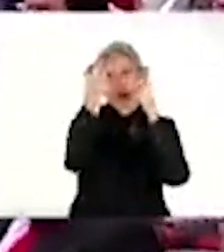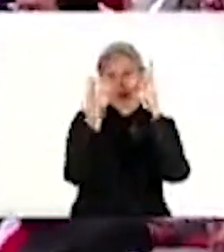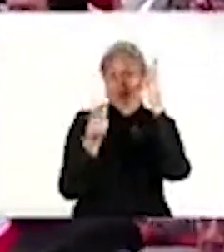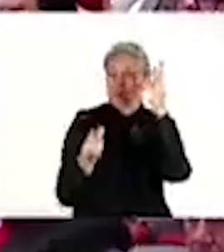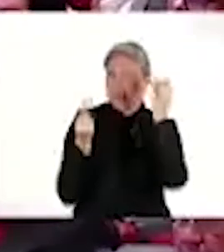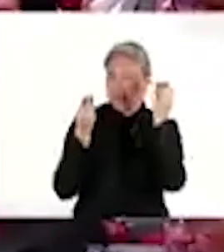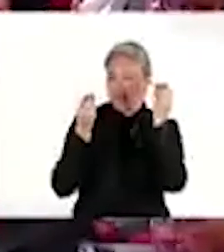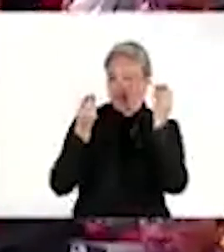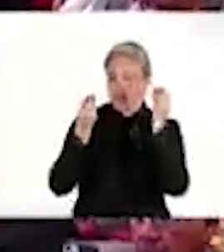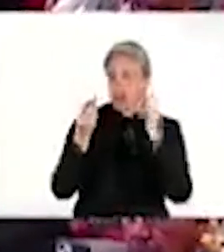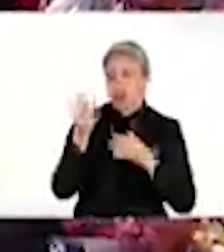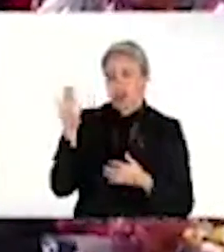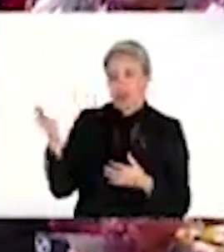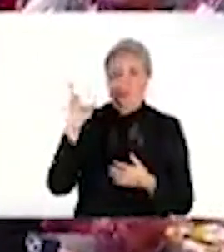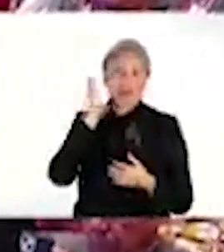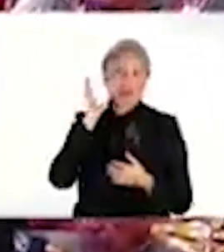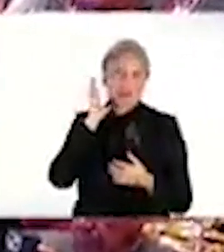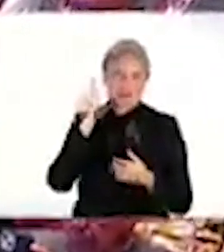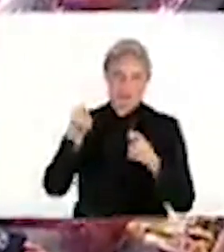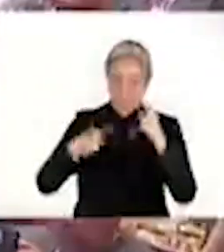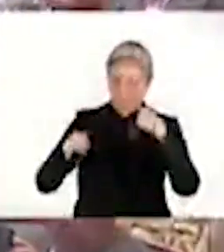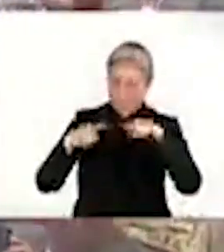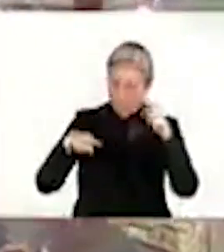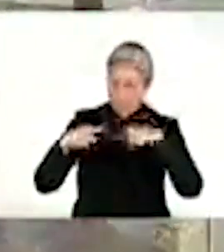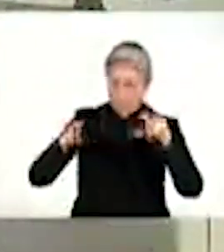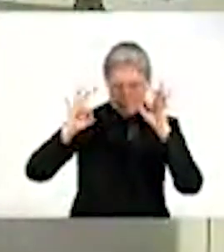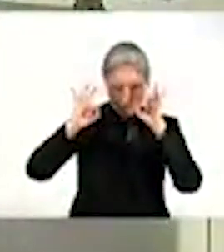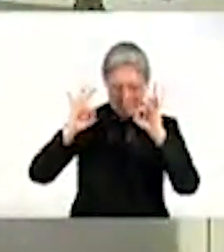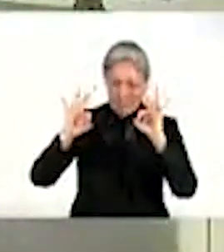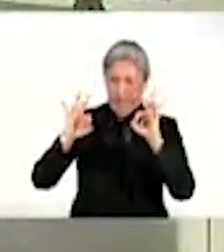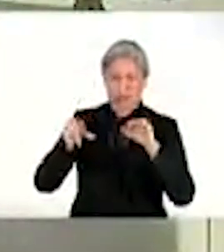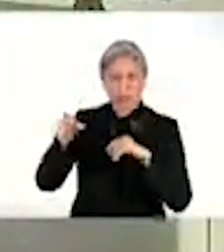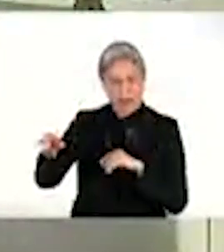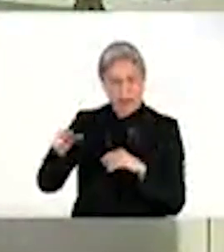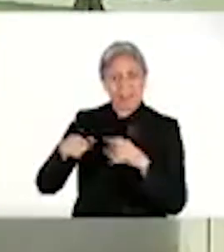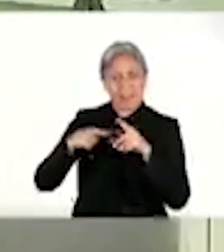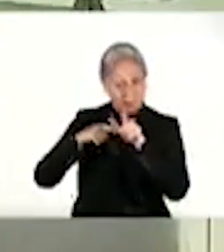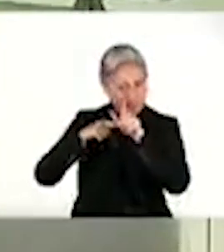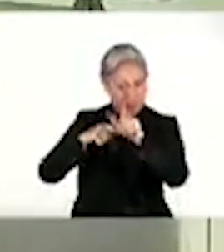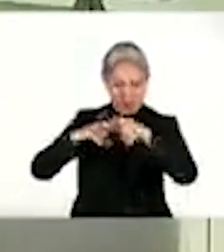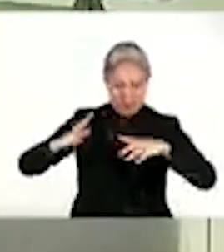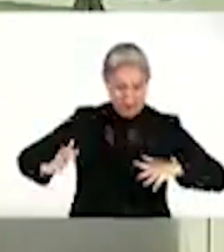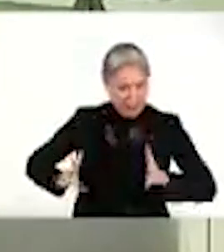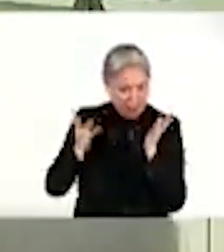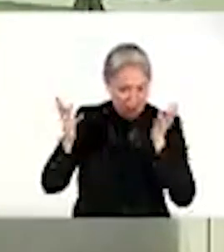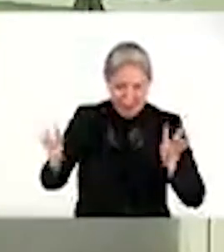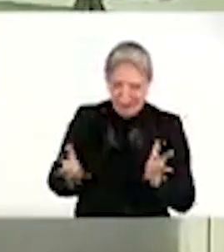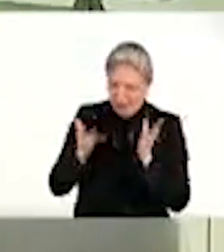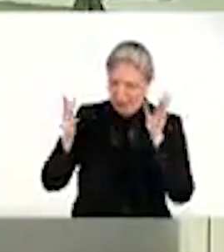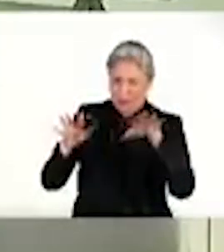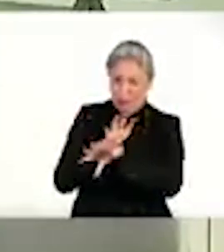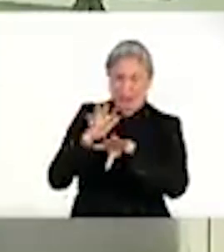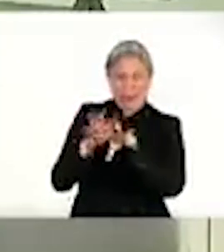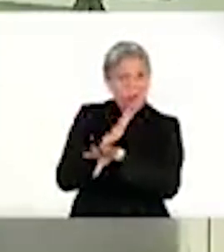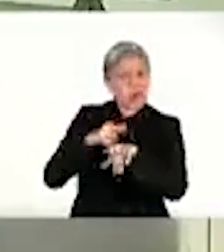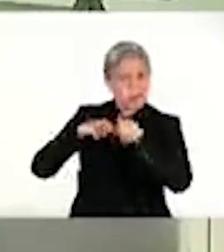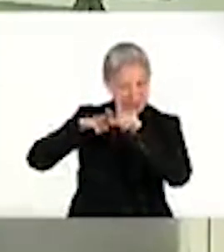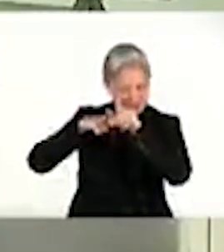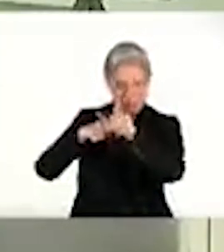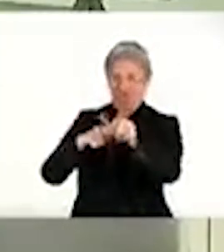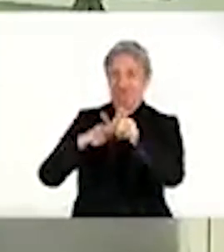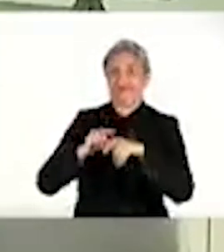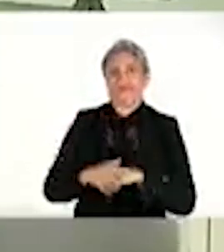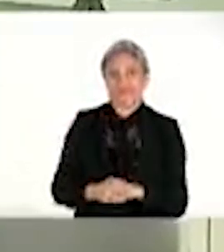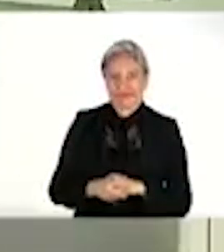Han sabido preservar el mismo ánimo de transformación con el que iniciaron. La prueba